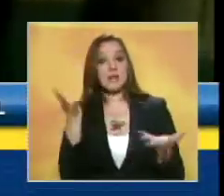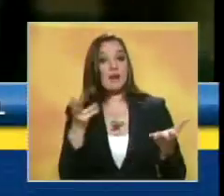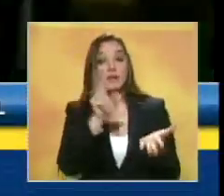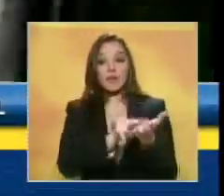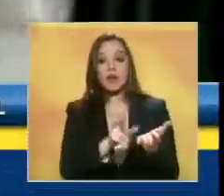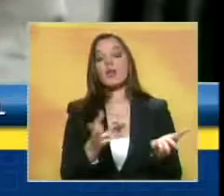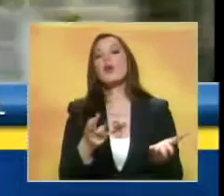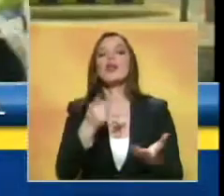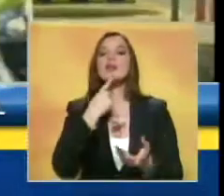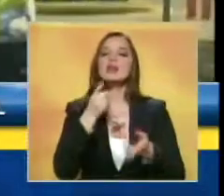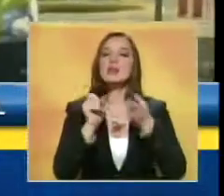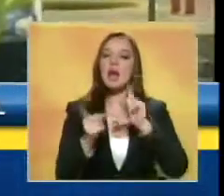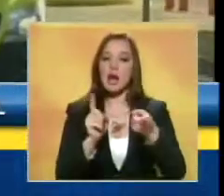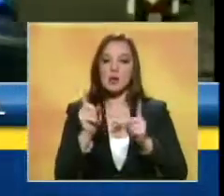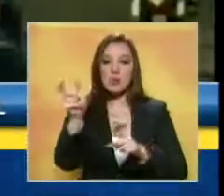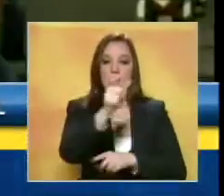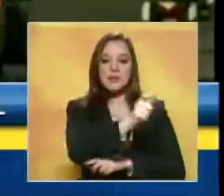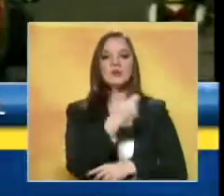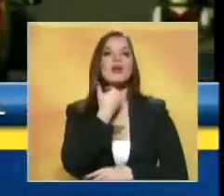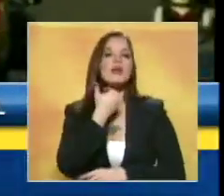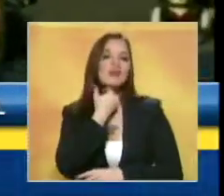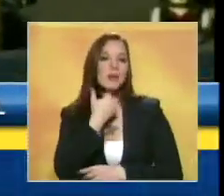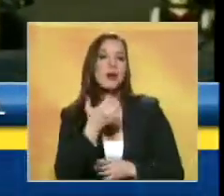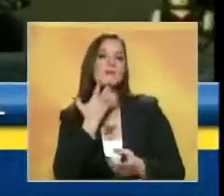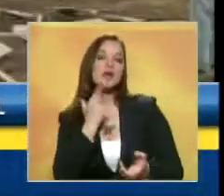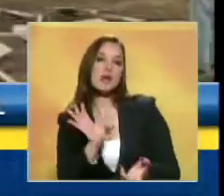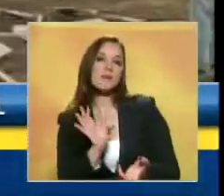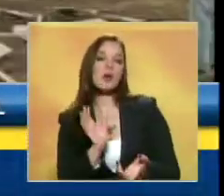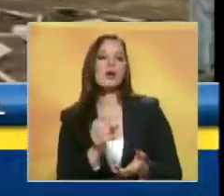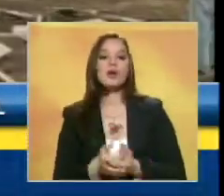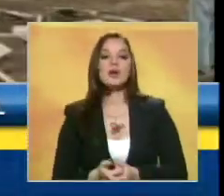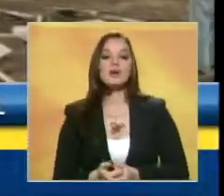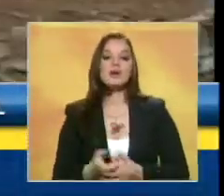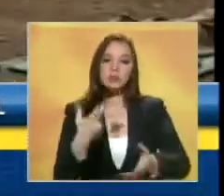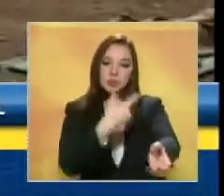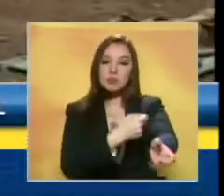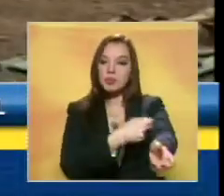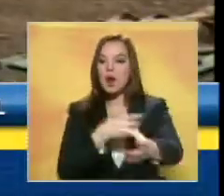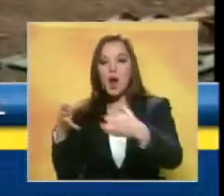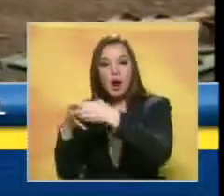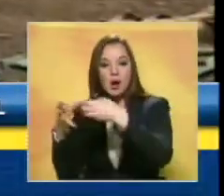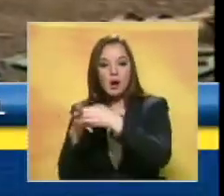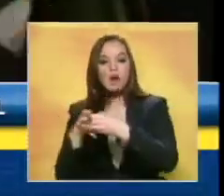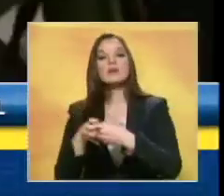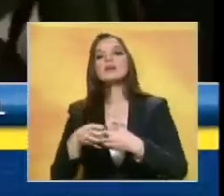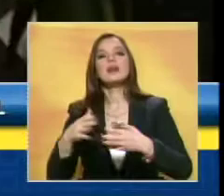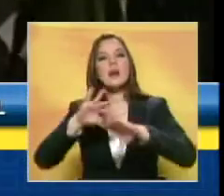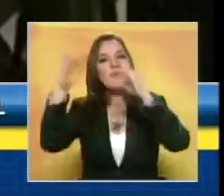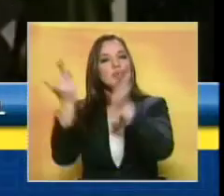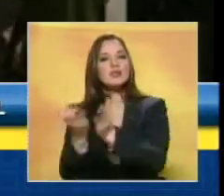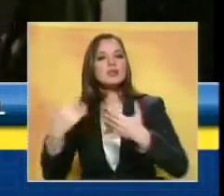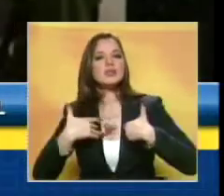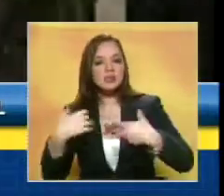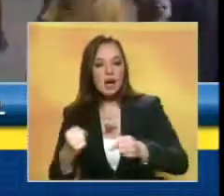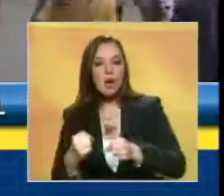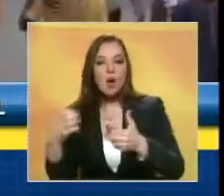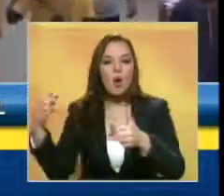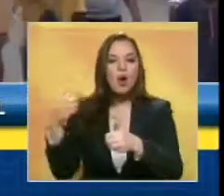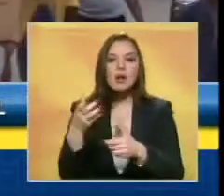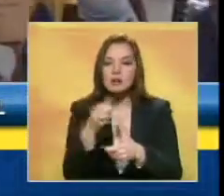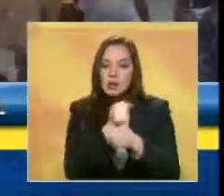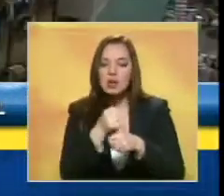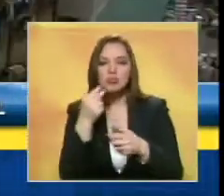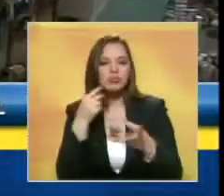circunstancias particulares de este brote y si se cumplen ciertas condiciones, el Comité de la Organización Mundial de la Salud halló un